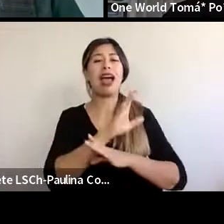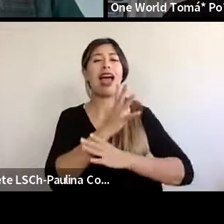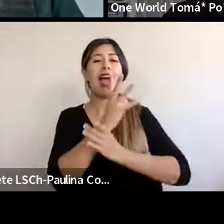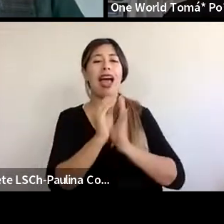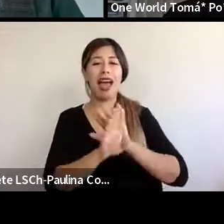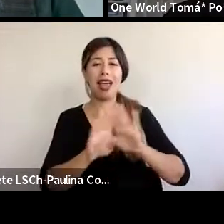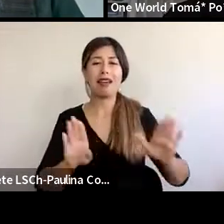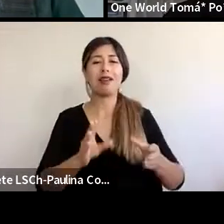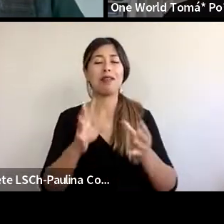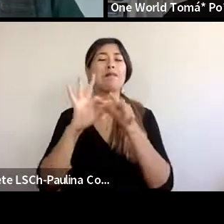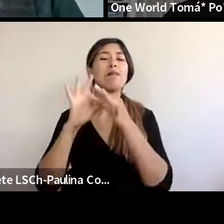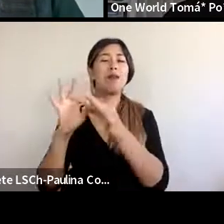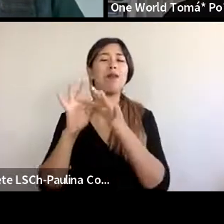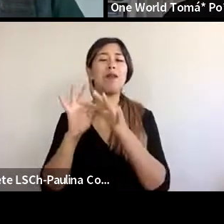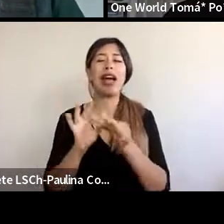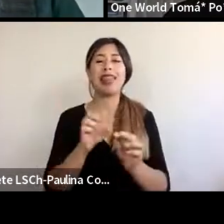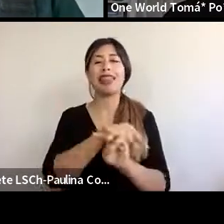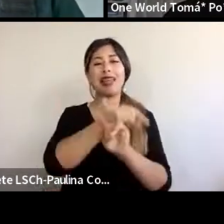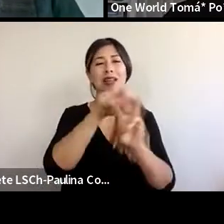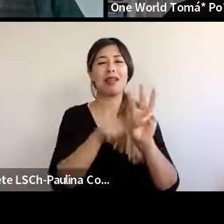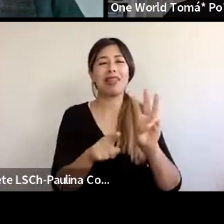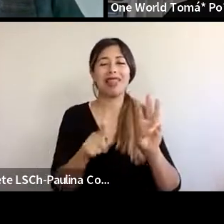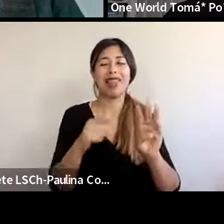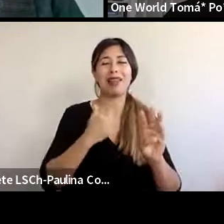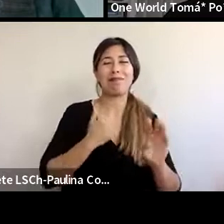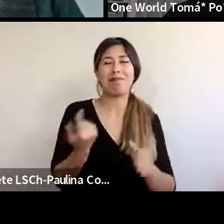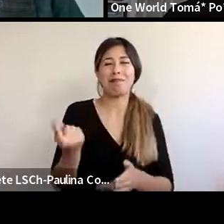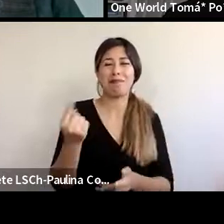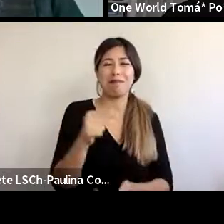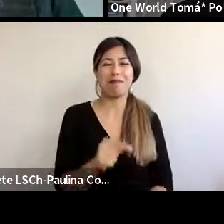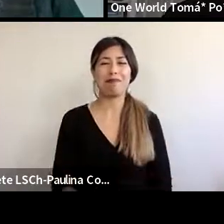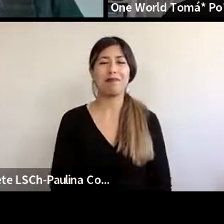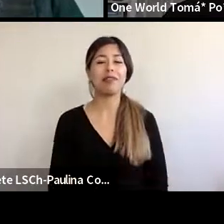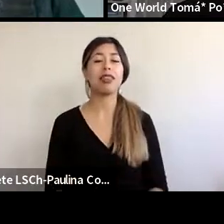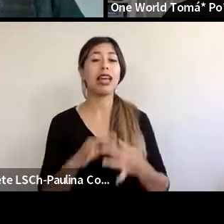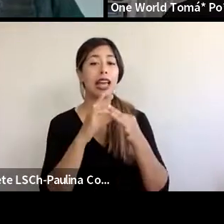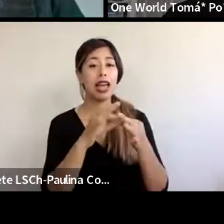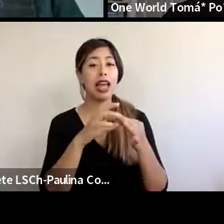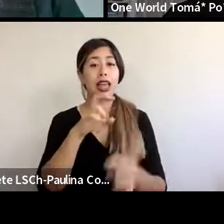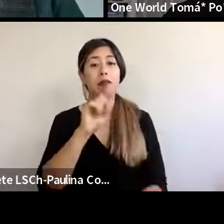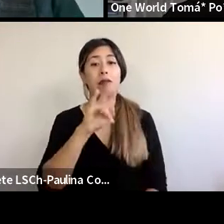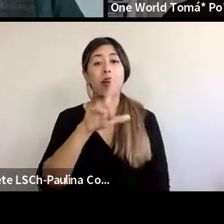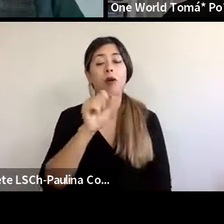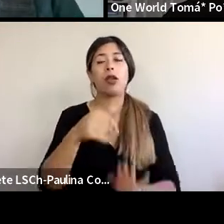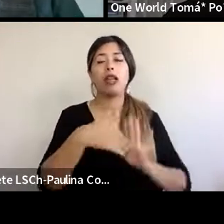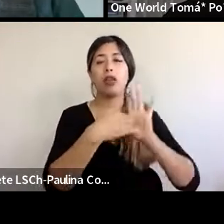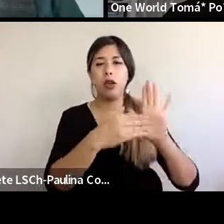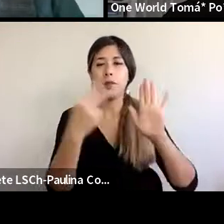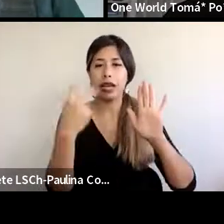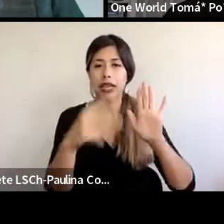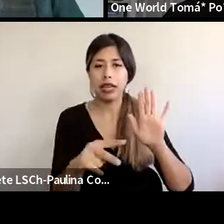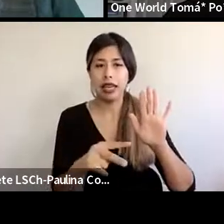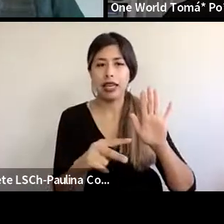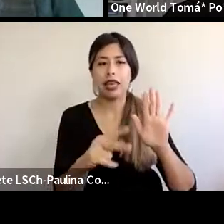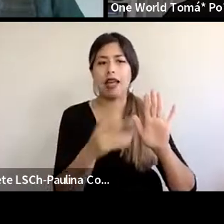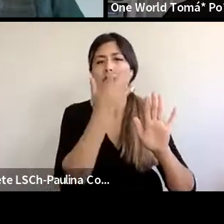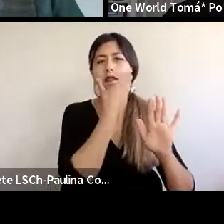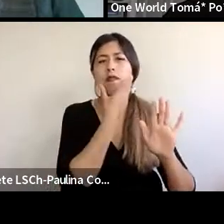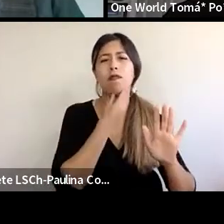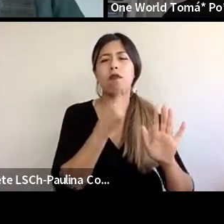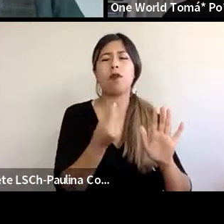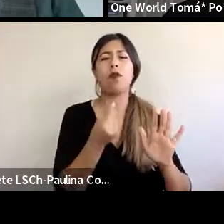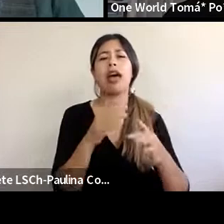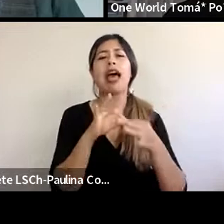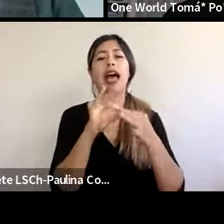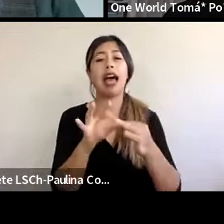de gracias por estar aquí los tres. Muchas gracias, Paula, por esta presentación tan bonita. Gracias por la